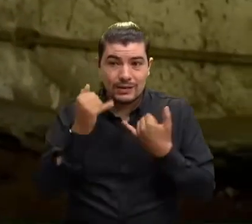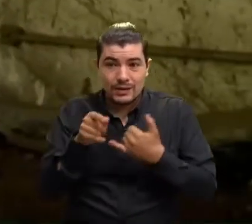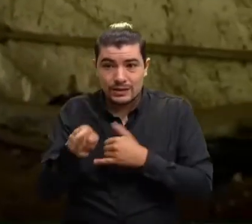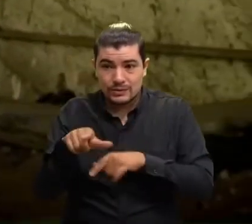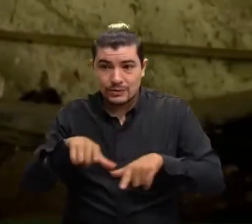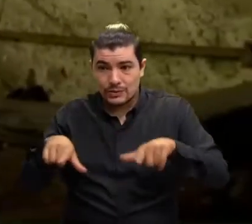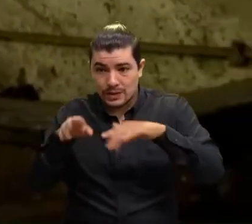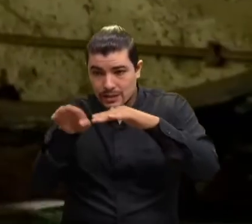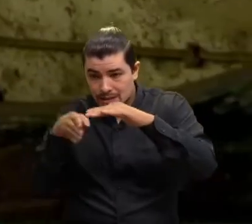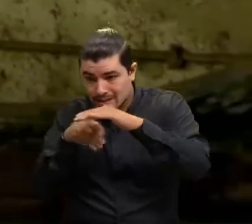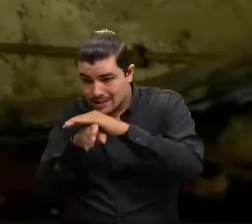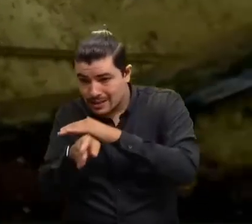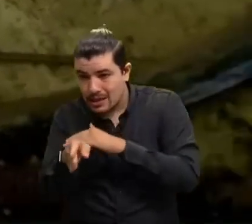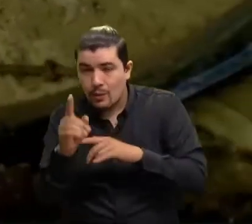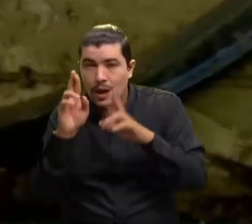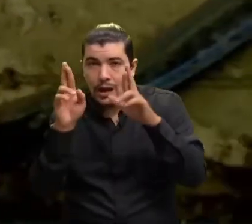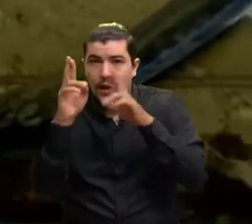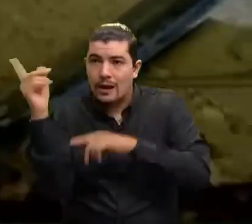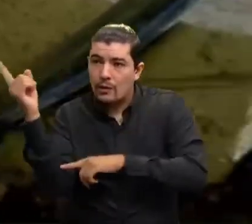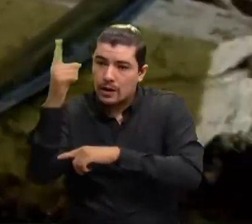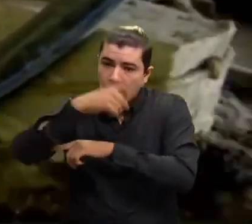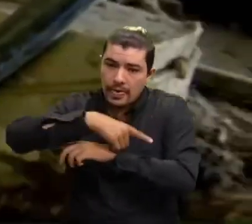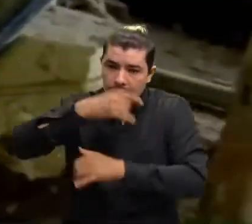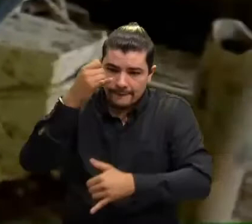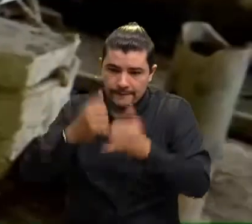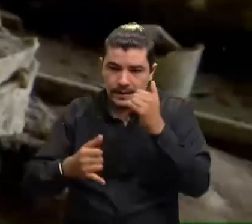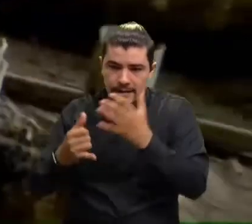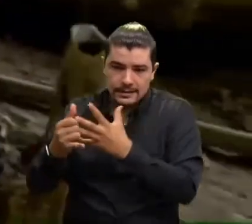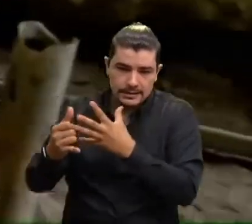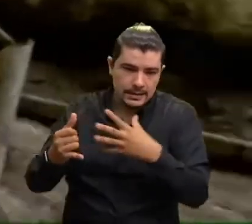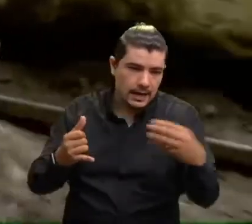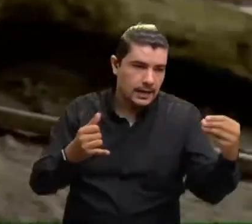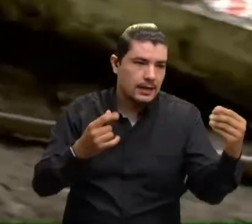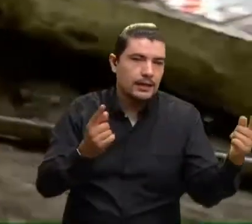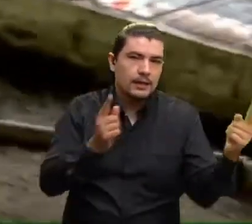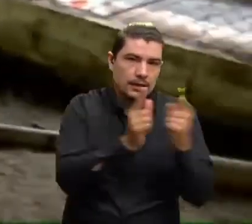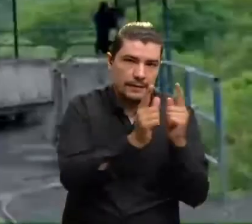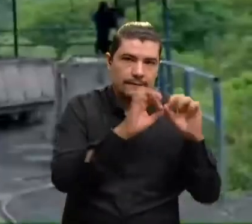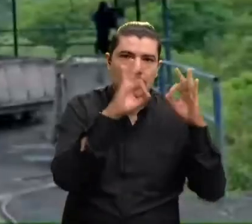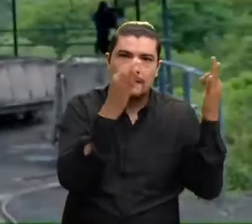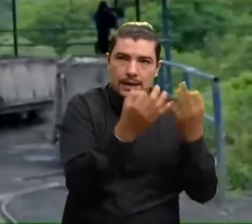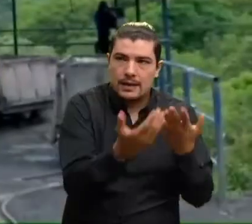túneles solo esperan terminar su jornada para encontrarse de nuevo con sus seres